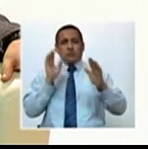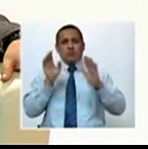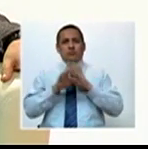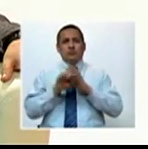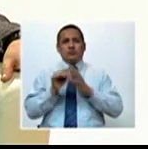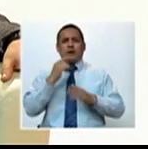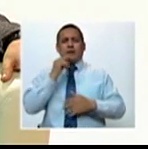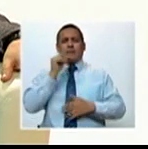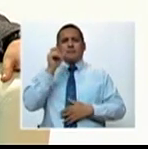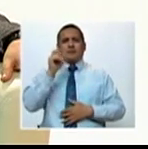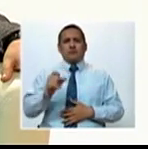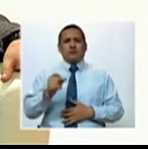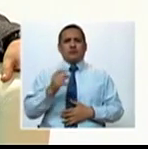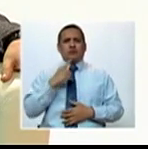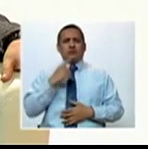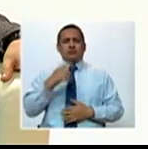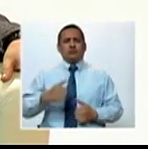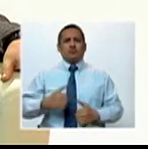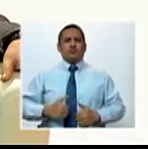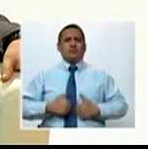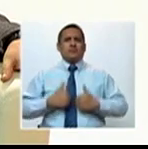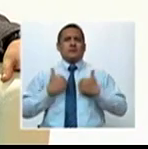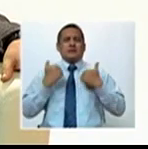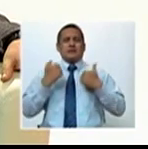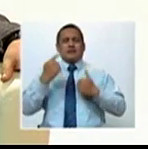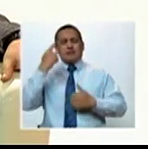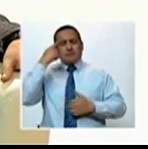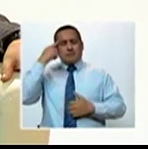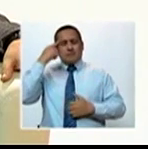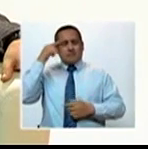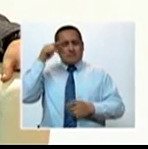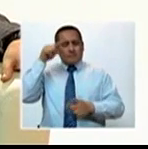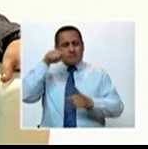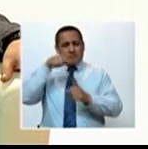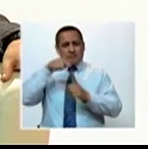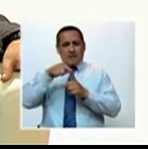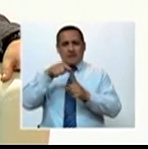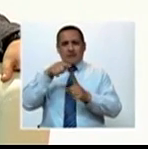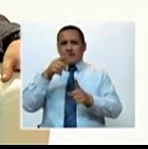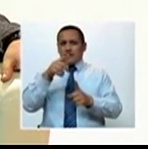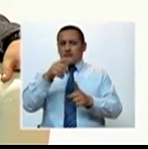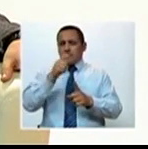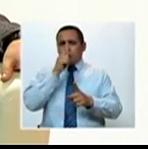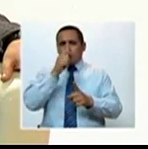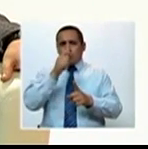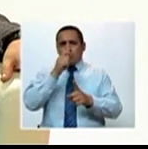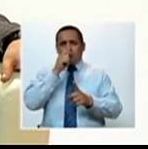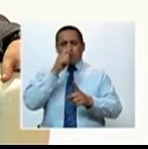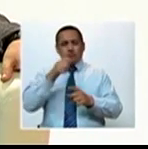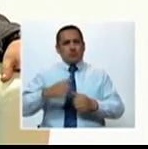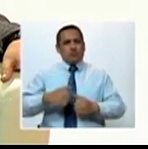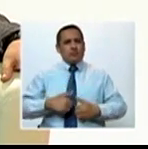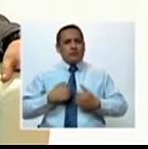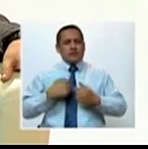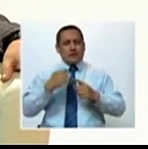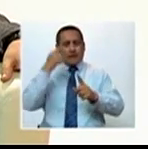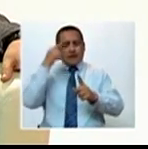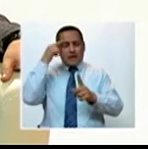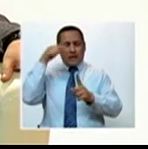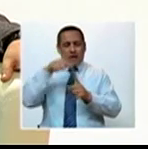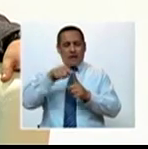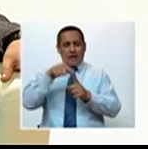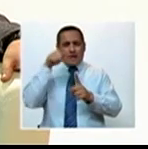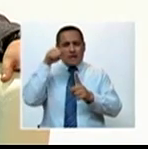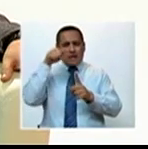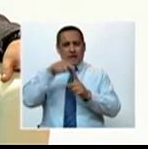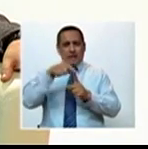El adicto es una persona cuya vida gira en torno ya a la droga, su filosofía de vida gira en